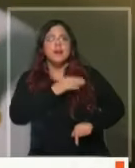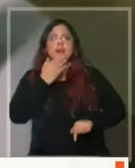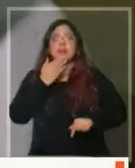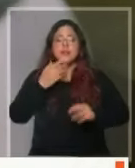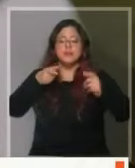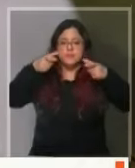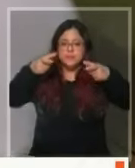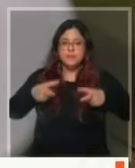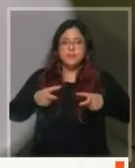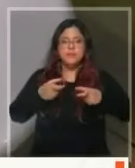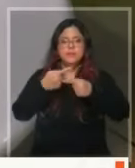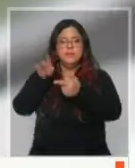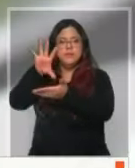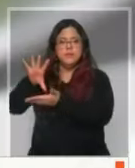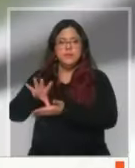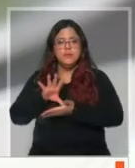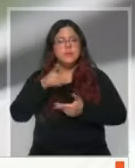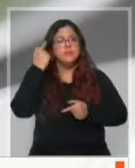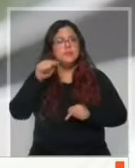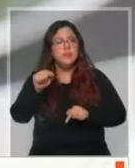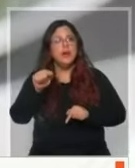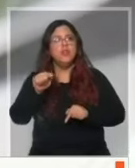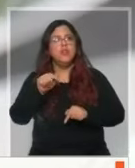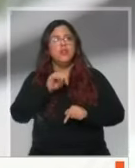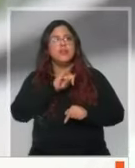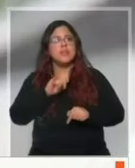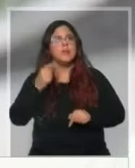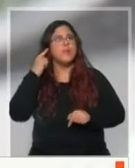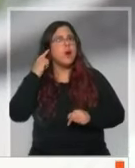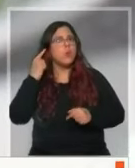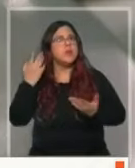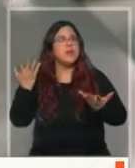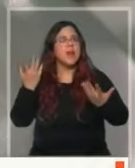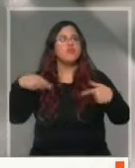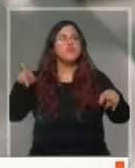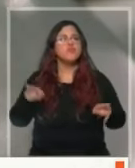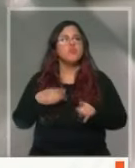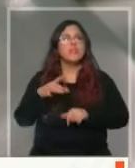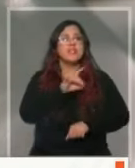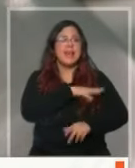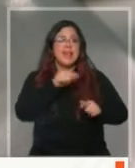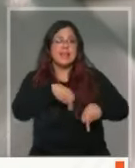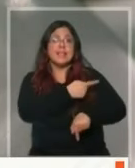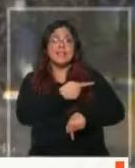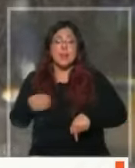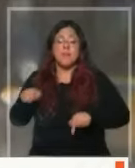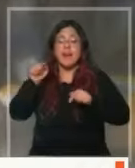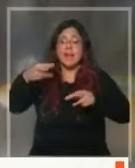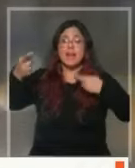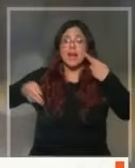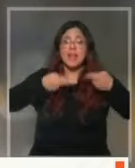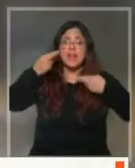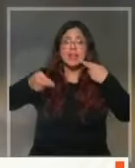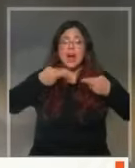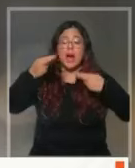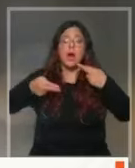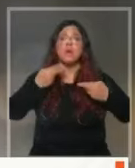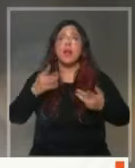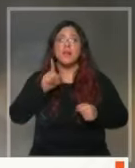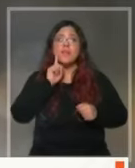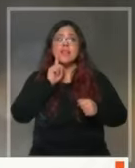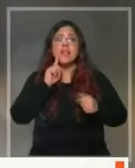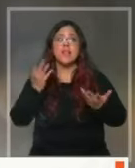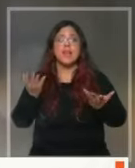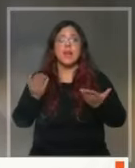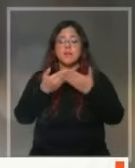platos internacionales, pero siempre escuchará de fondo música chilena. Solo por esta semana, este restaurante tenedor libre contará con barra abierta